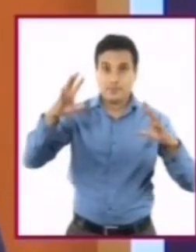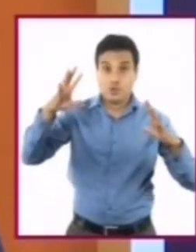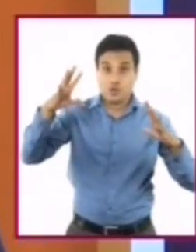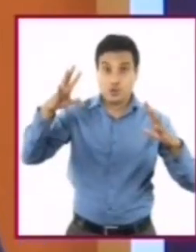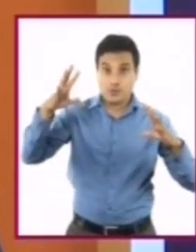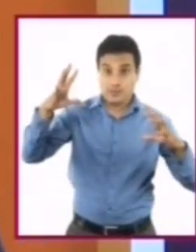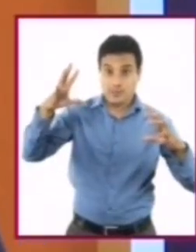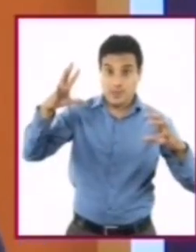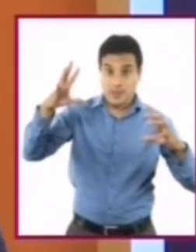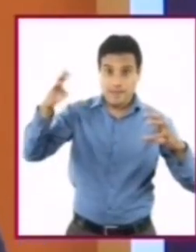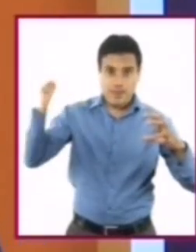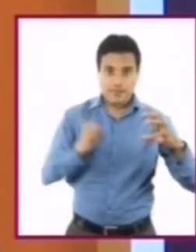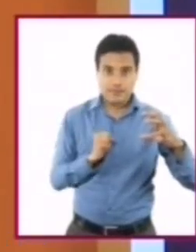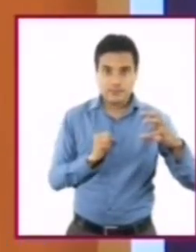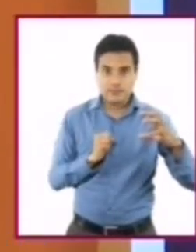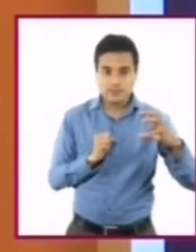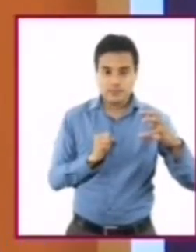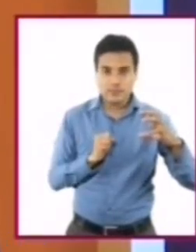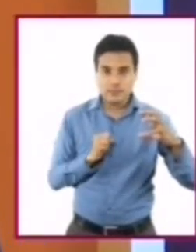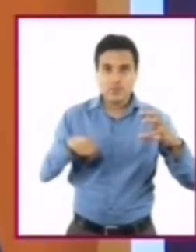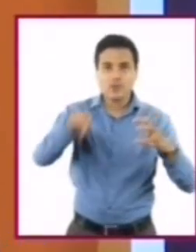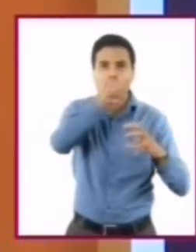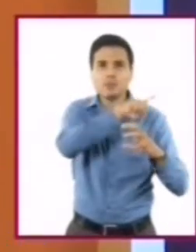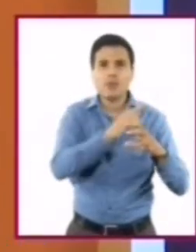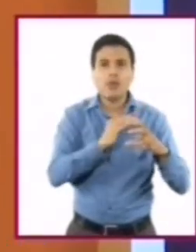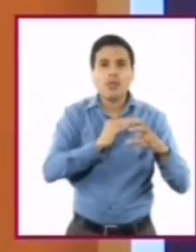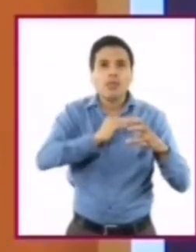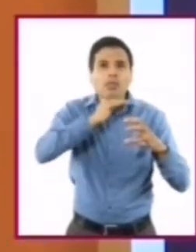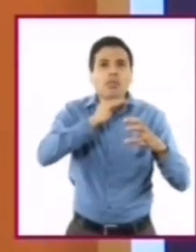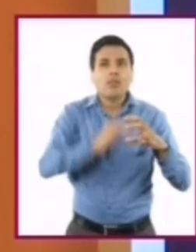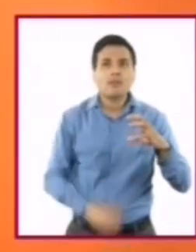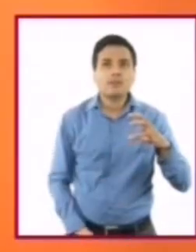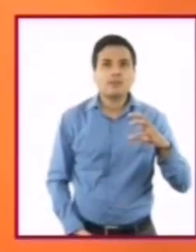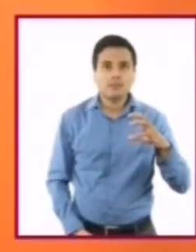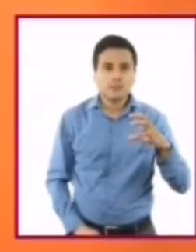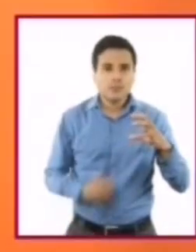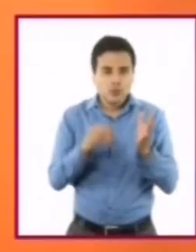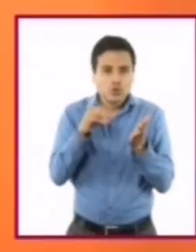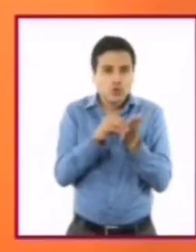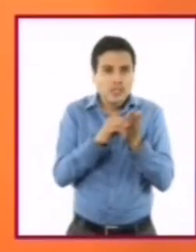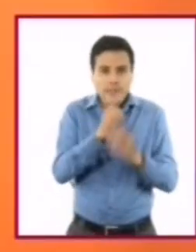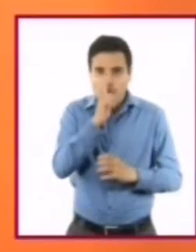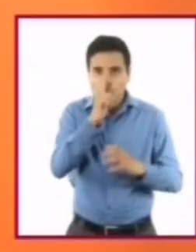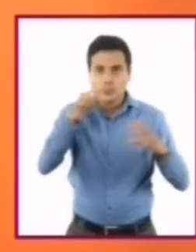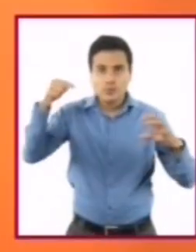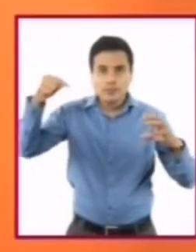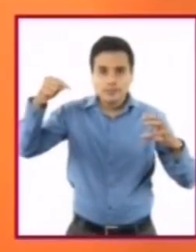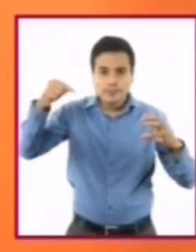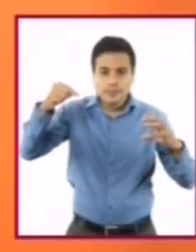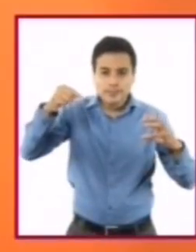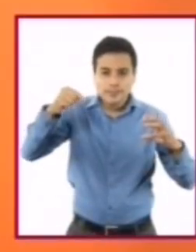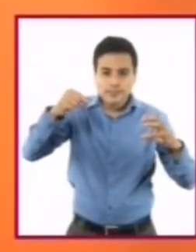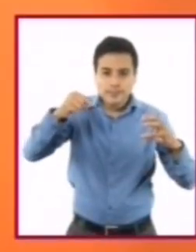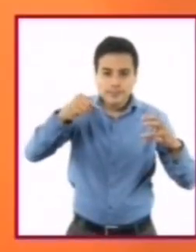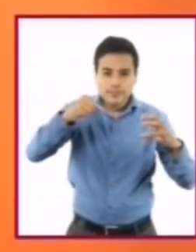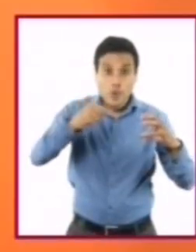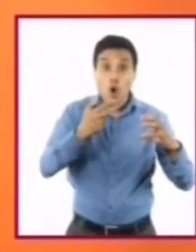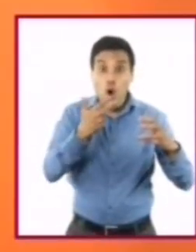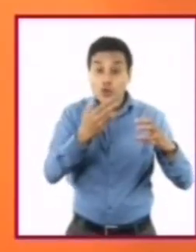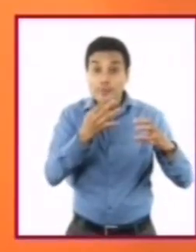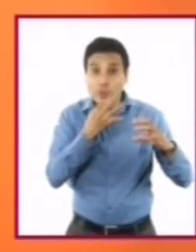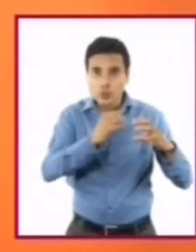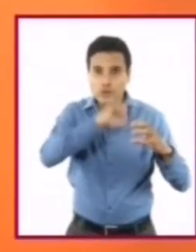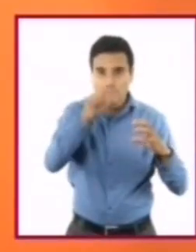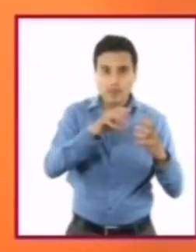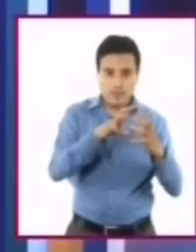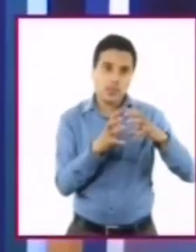saberlo, porque aún durante este tiempo estaríamos recibiendo su luz. Por otra parte, si se considera la